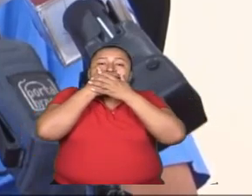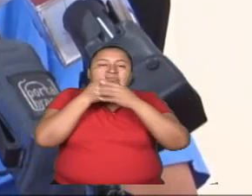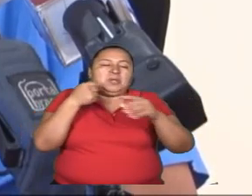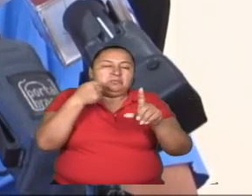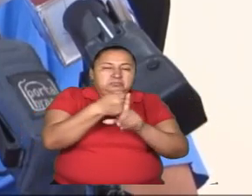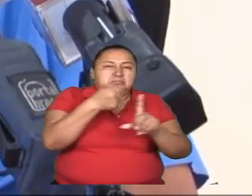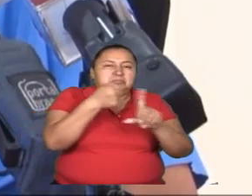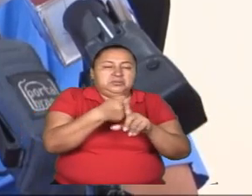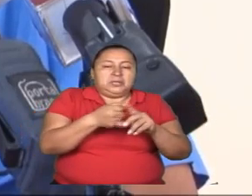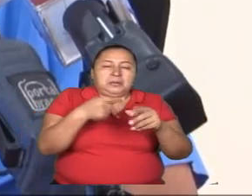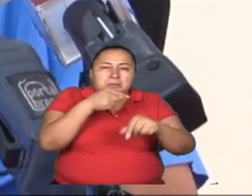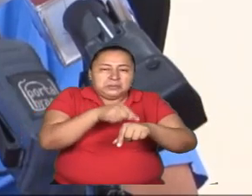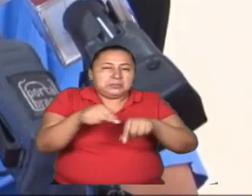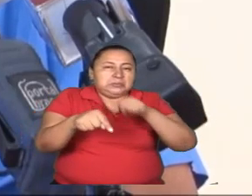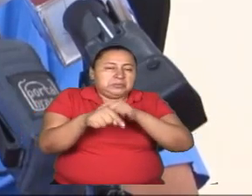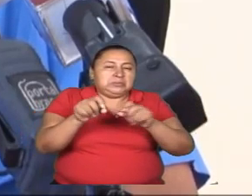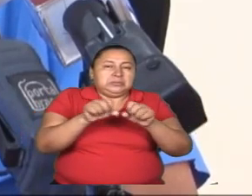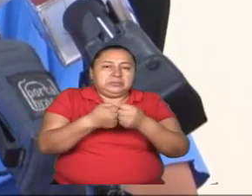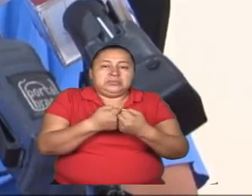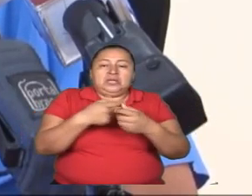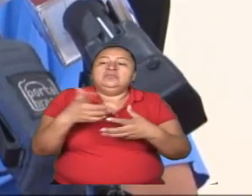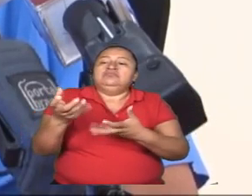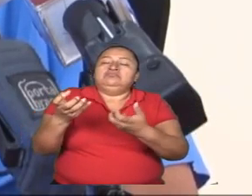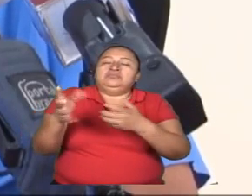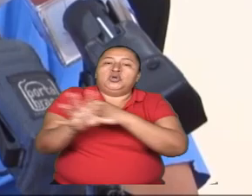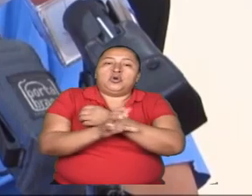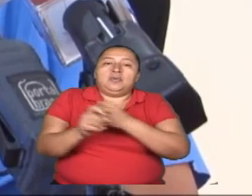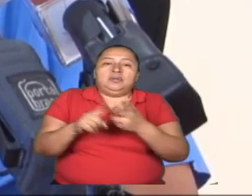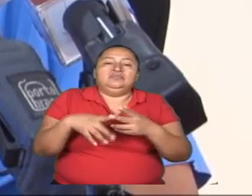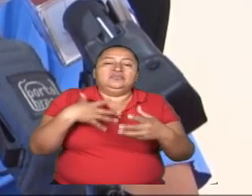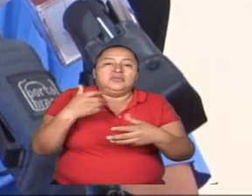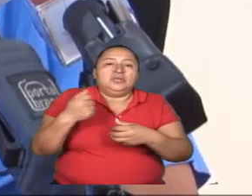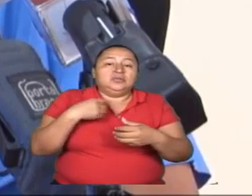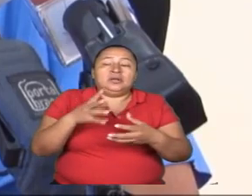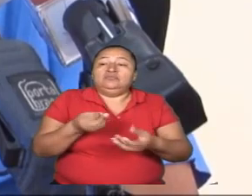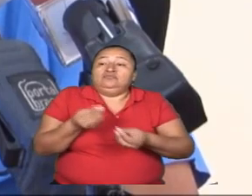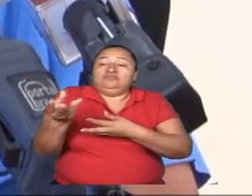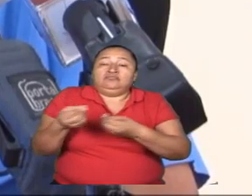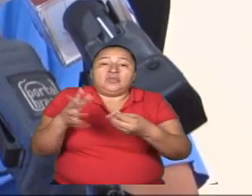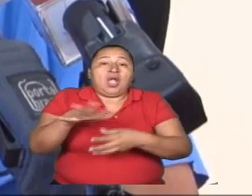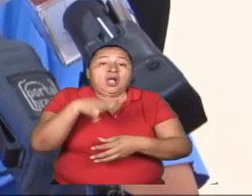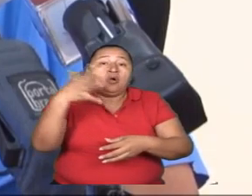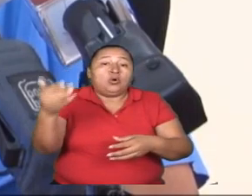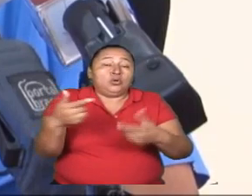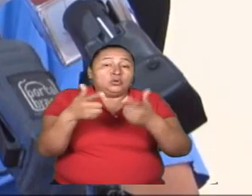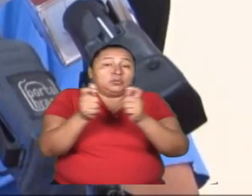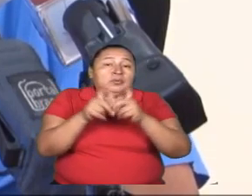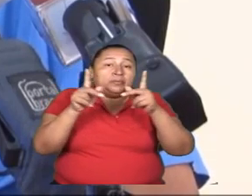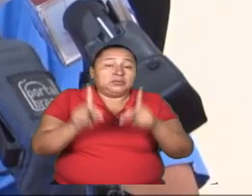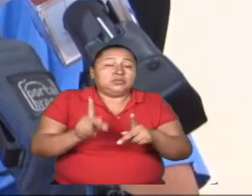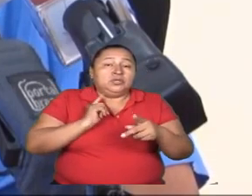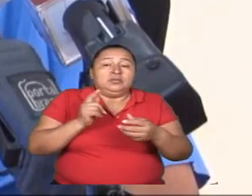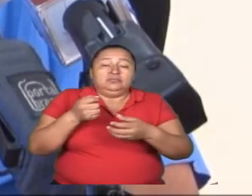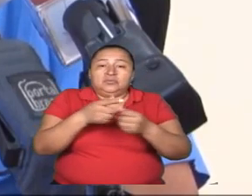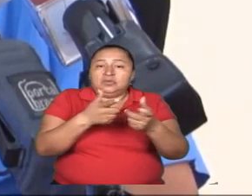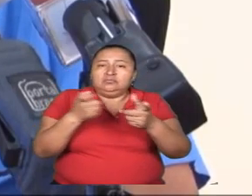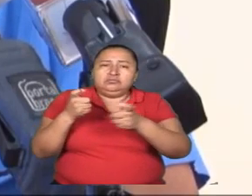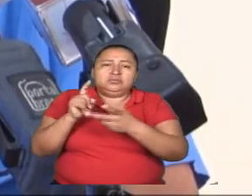tortura, lesiones, asaltos y abastecía a otros delincuentes de armas de fuego y